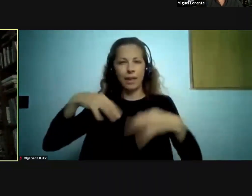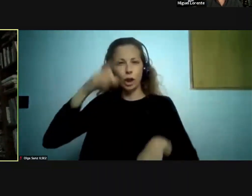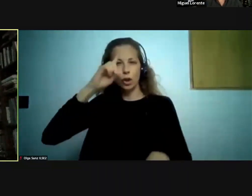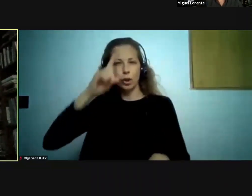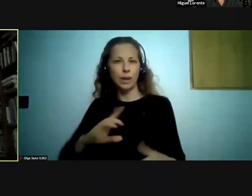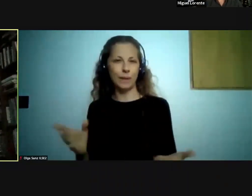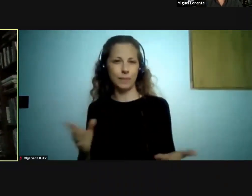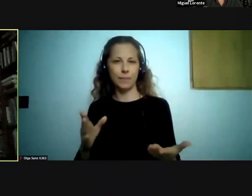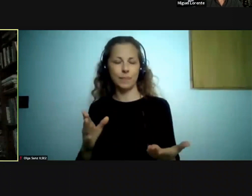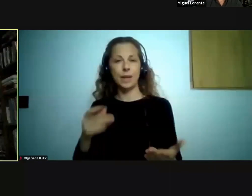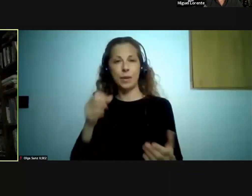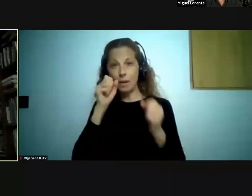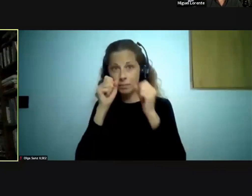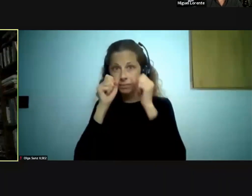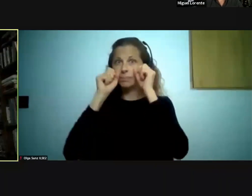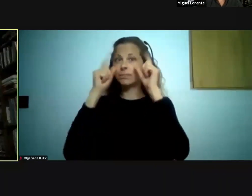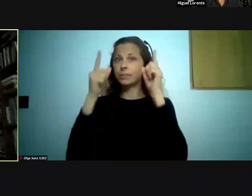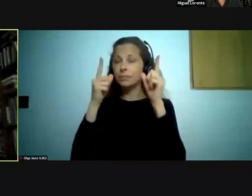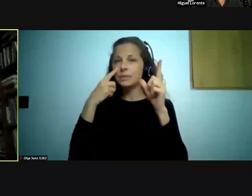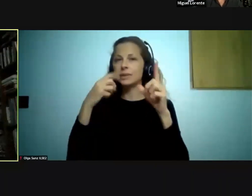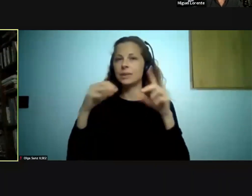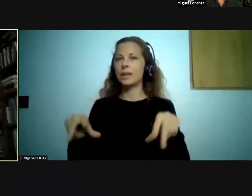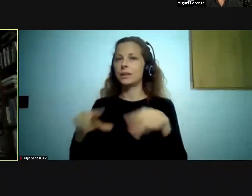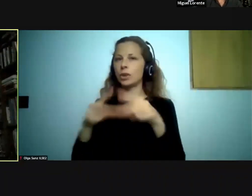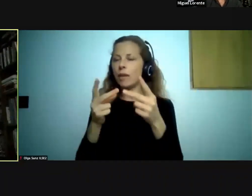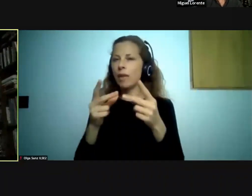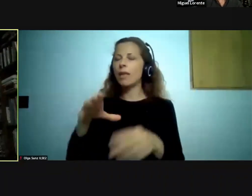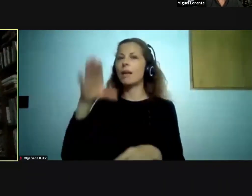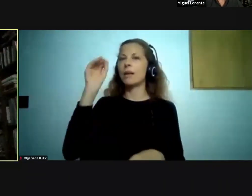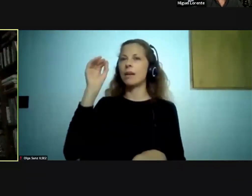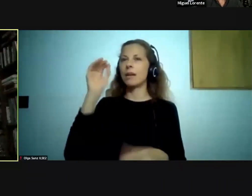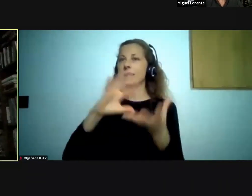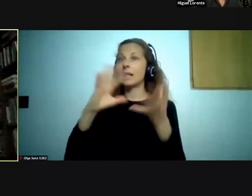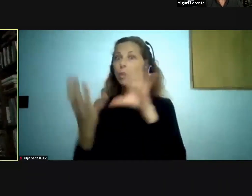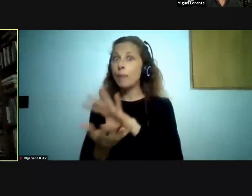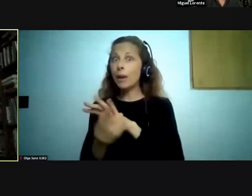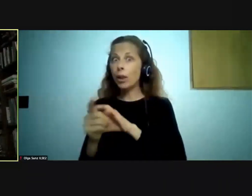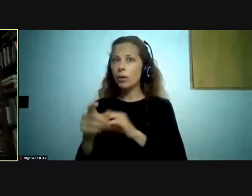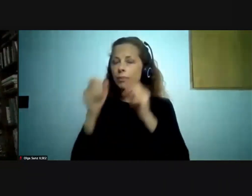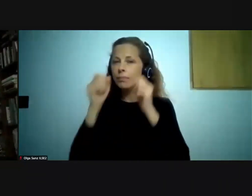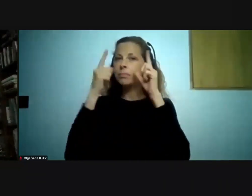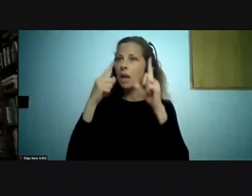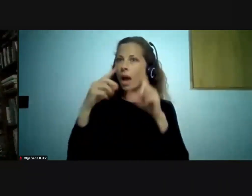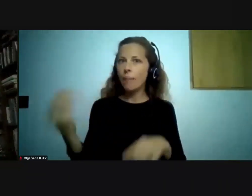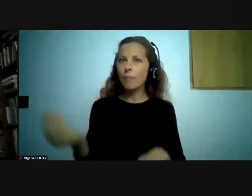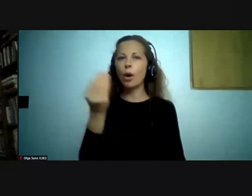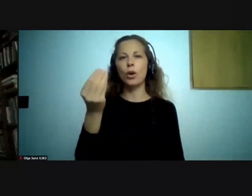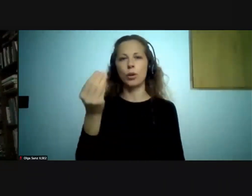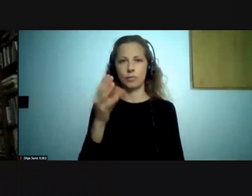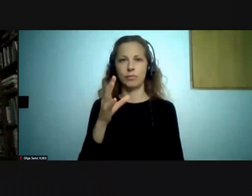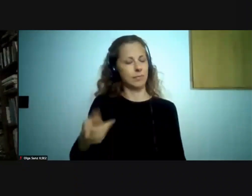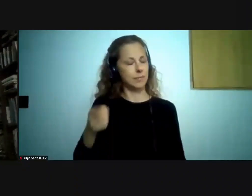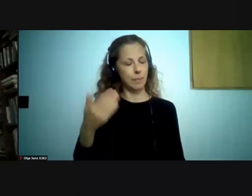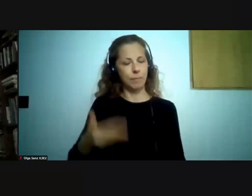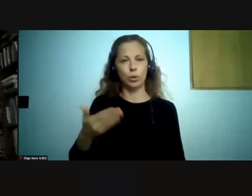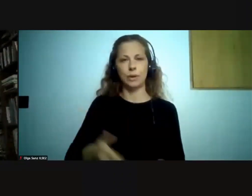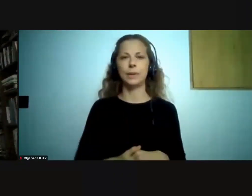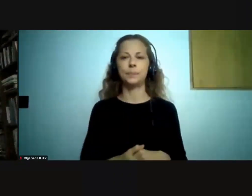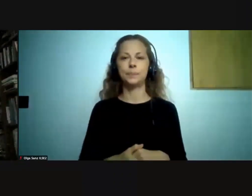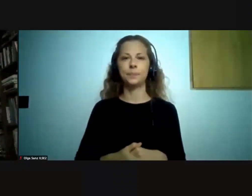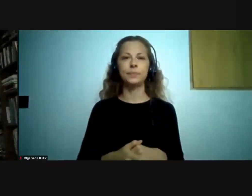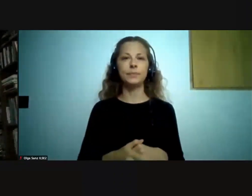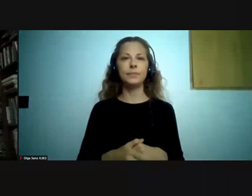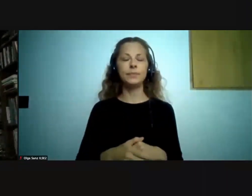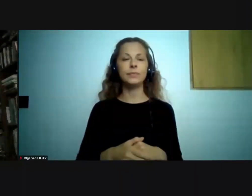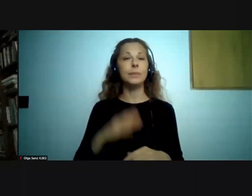y para que vean la ganancia que se obtiene a través de esa transformación, creo que es esencial. Mira, Carmen Arana, y creo que ya vamos, si os